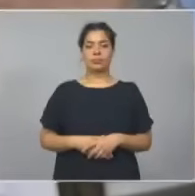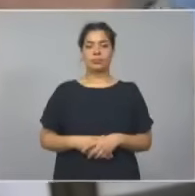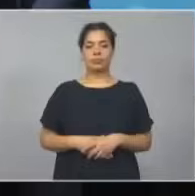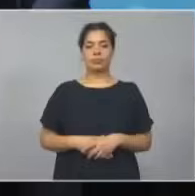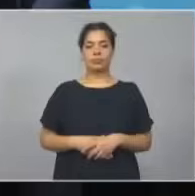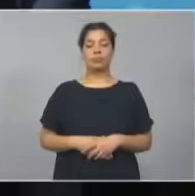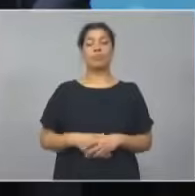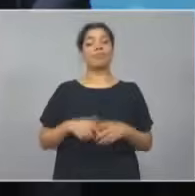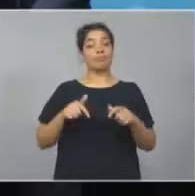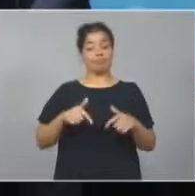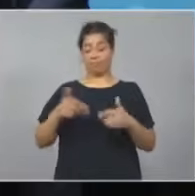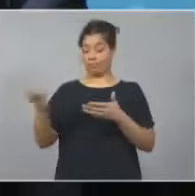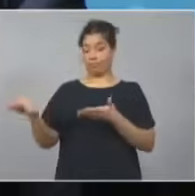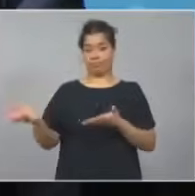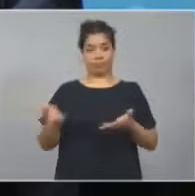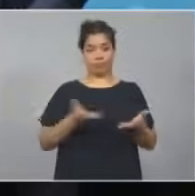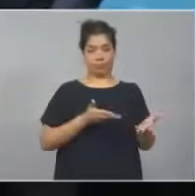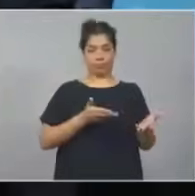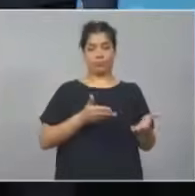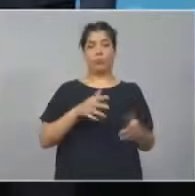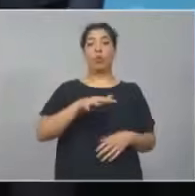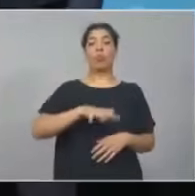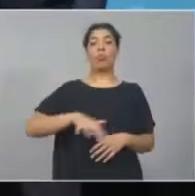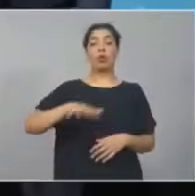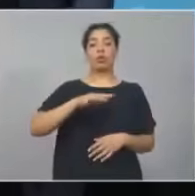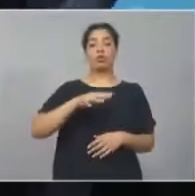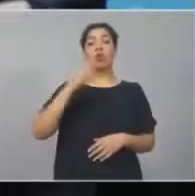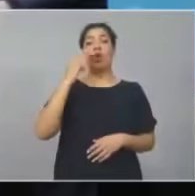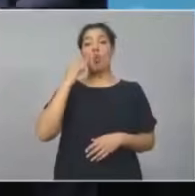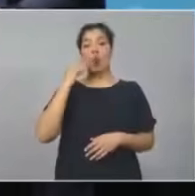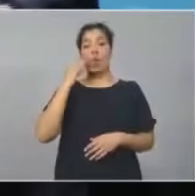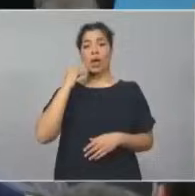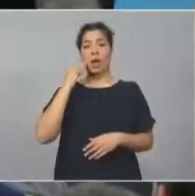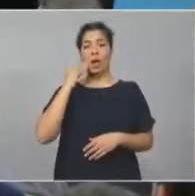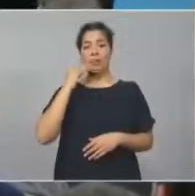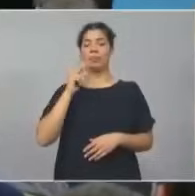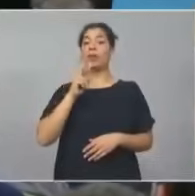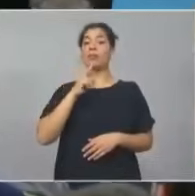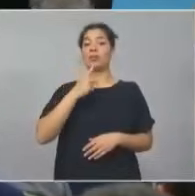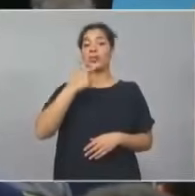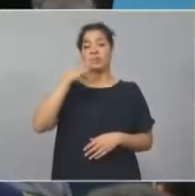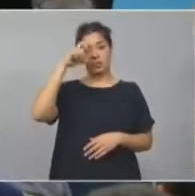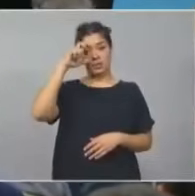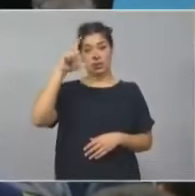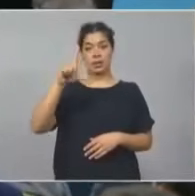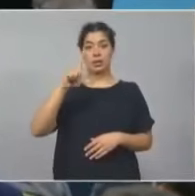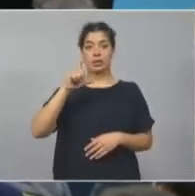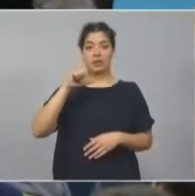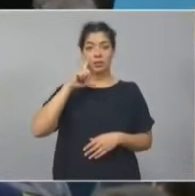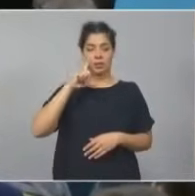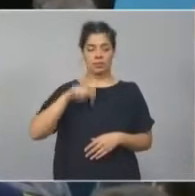Seguidamente es el turno del municipio de Hurlingham con Damián Gabriel Celsi.